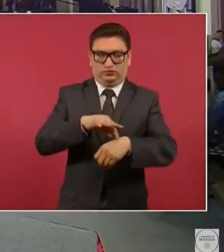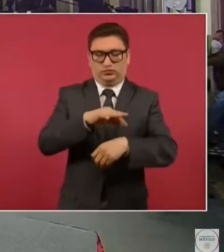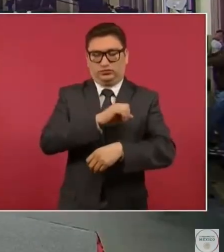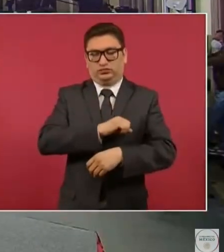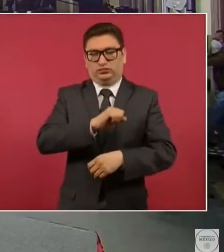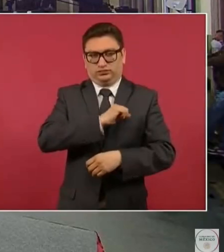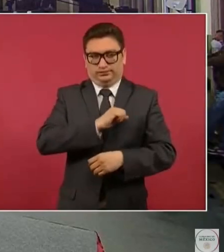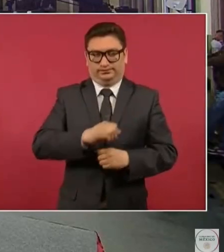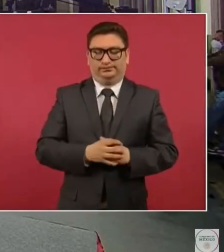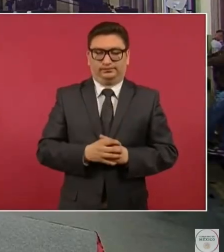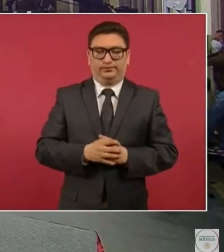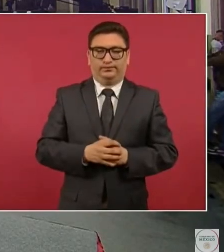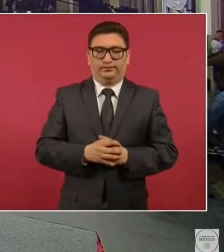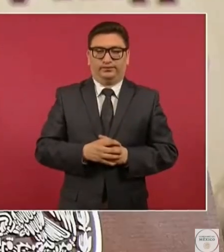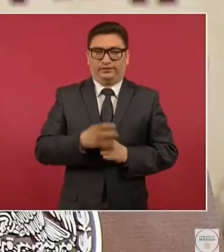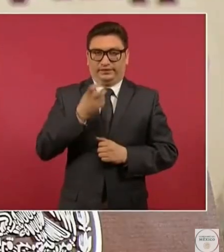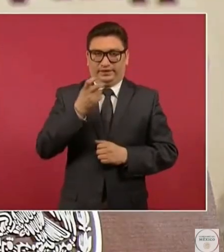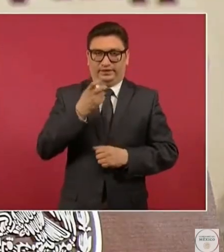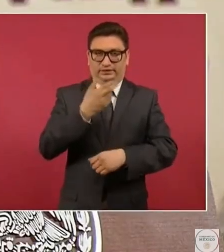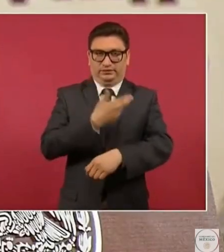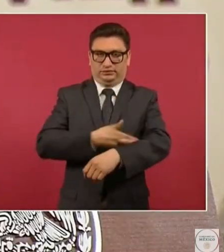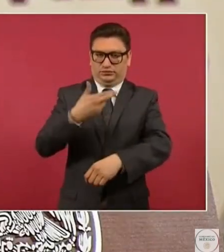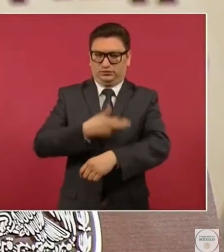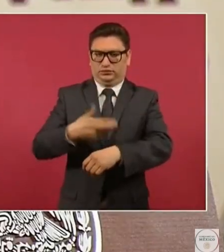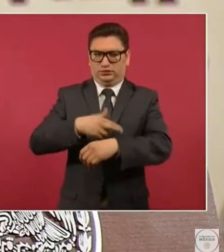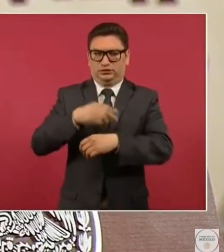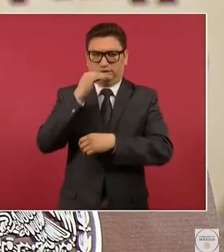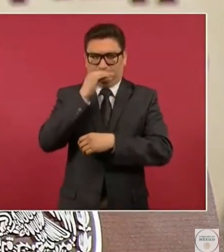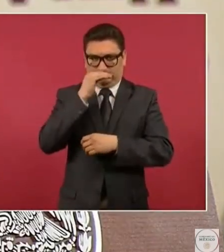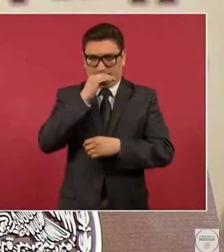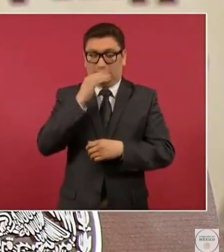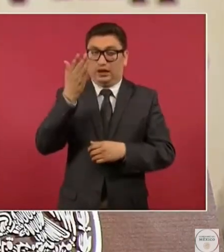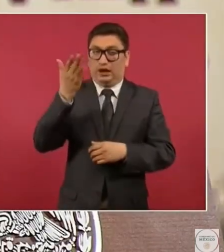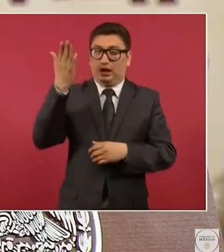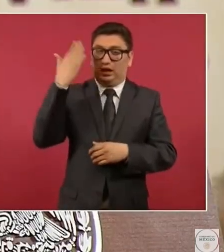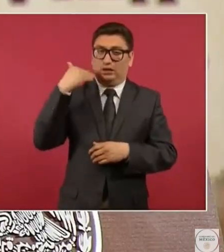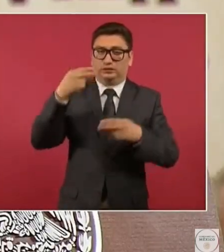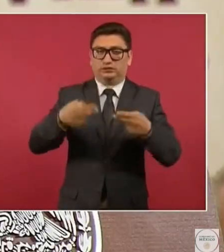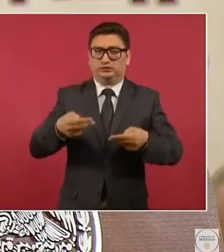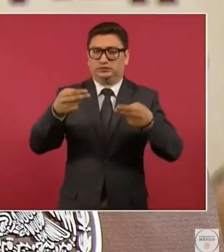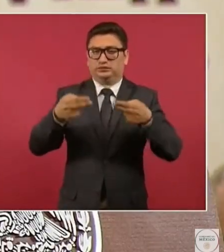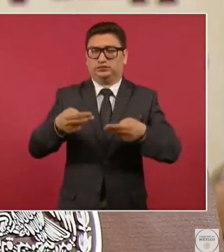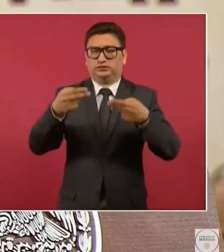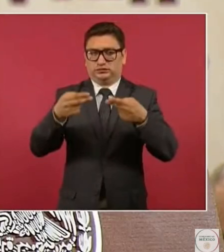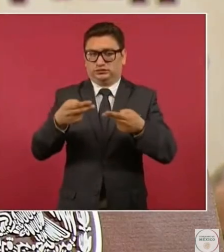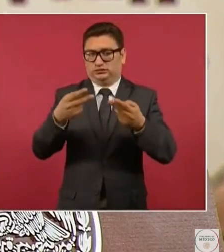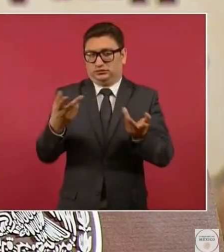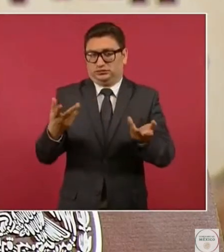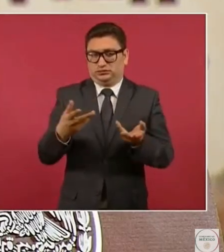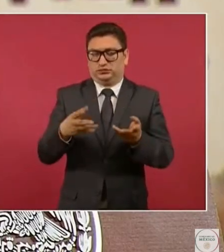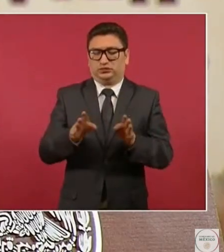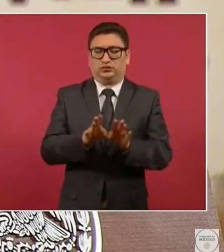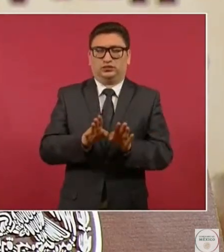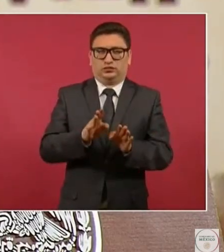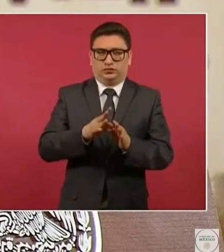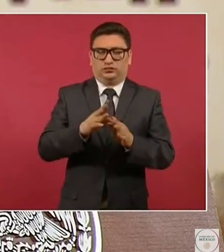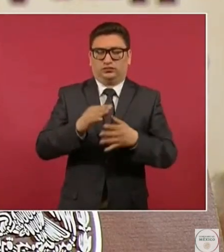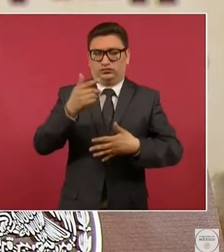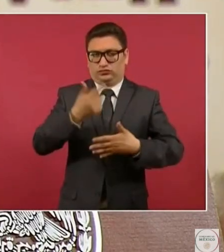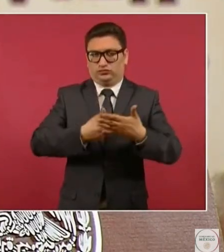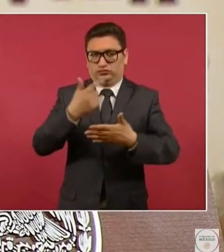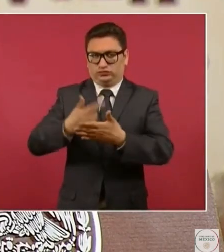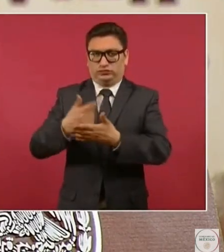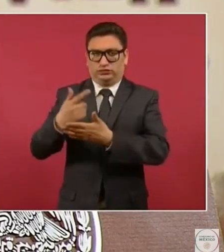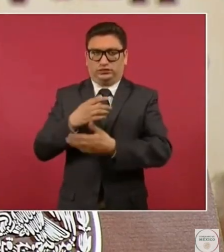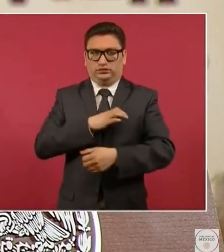Y este trámite se hizo además gratuito, antes era parte de un negocio secundario del registro de